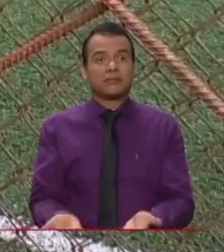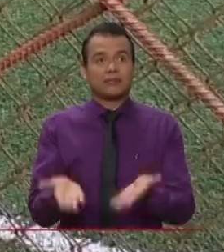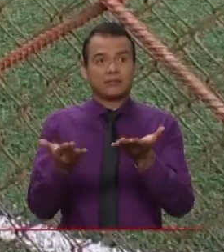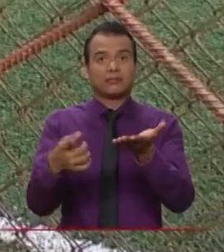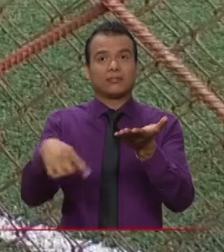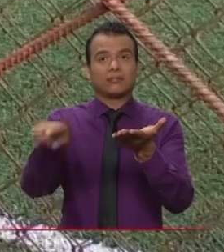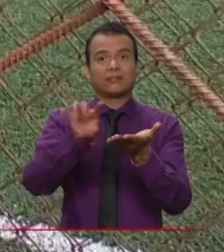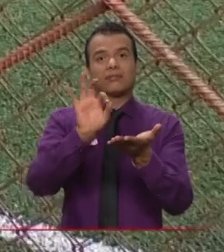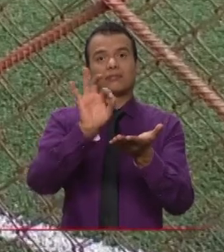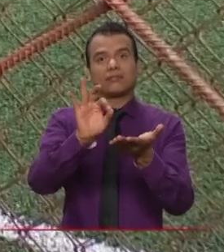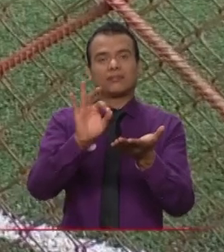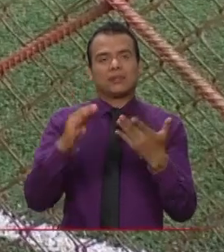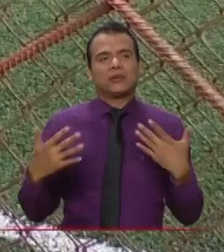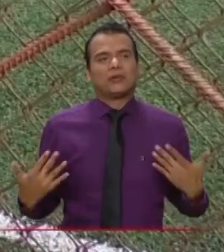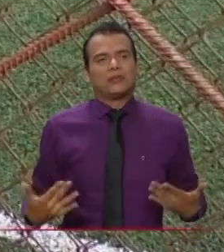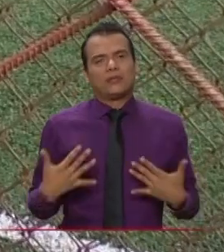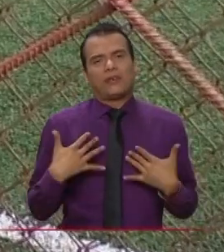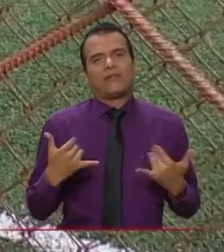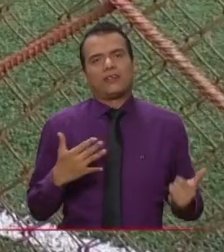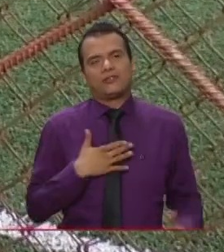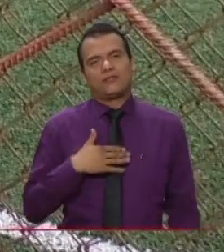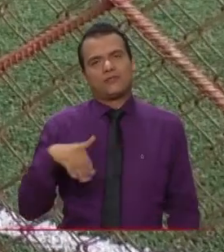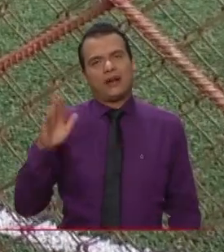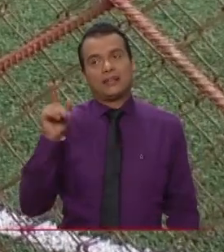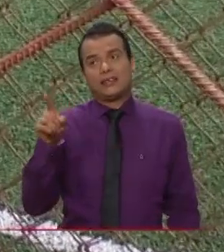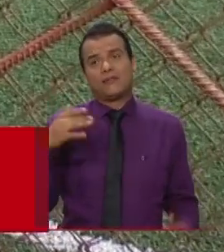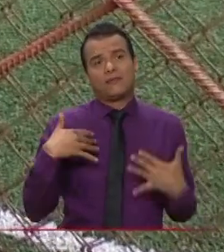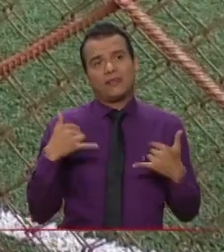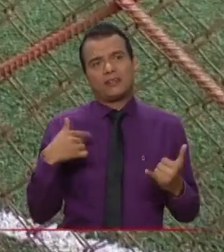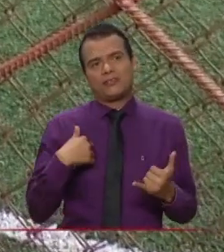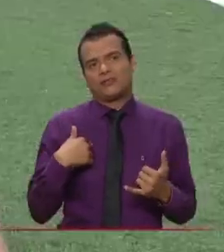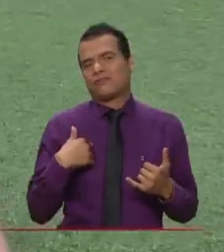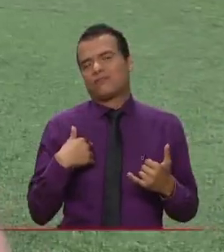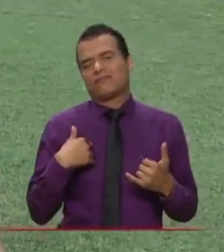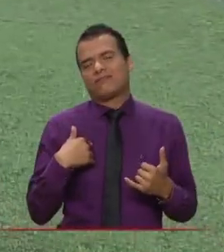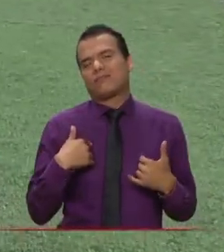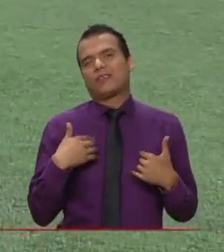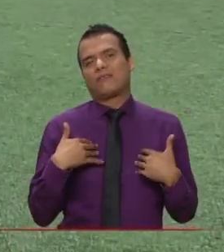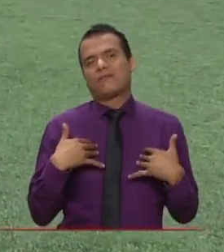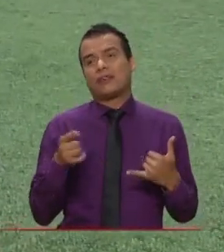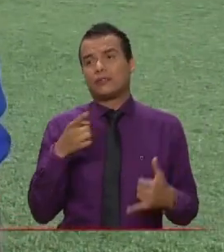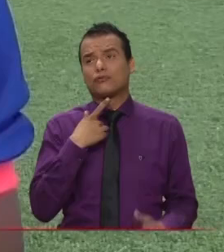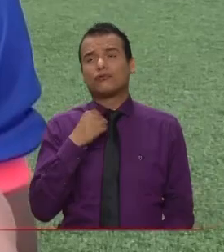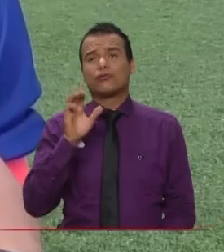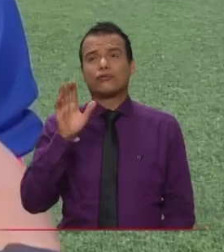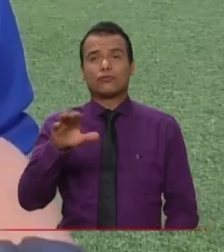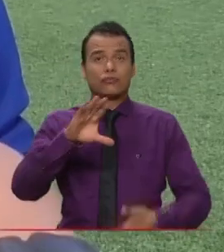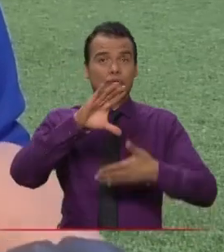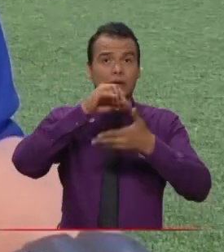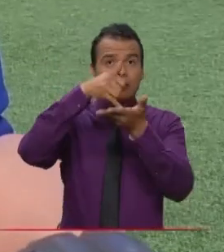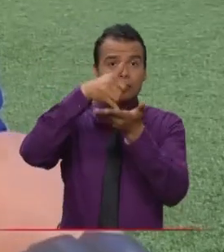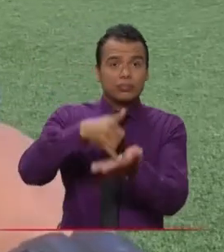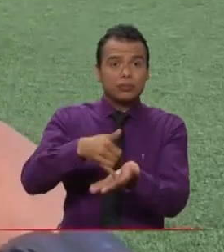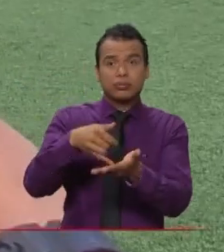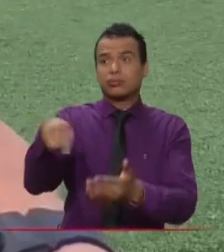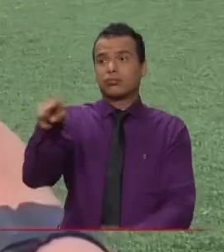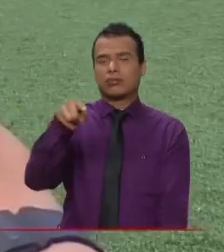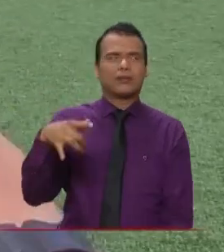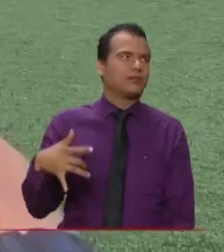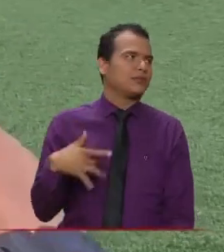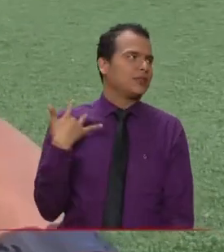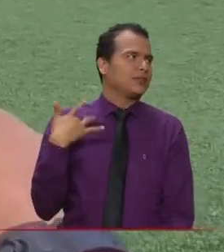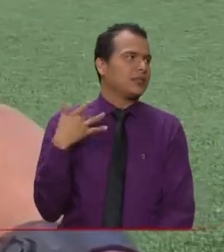porque él es feliz, y yo también soy feliz cuando le veo que él es feliz, y a él le gusta. Sí, la Copa América es mucho para ellos, porque ellos